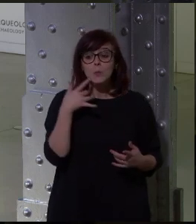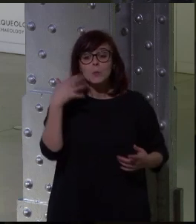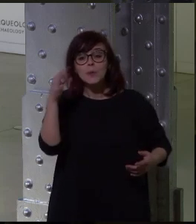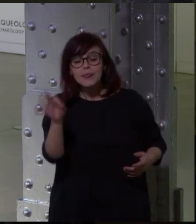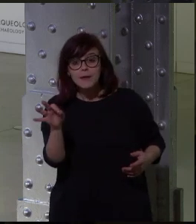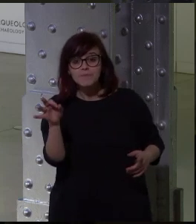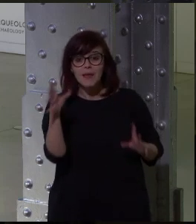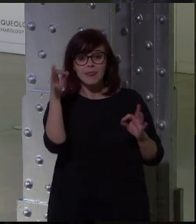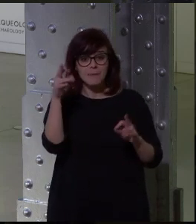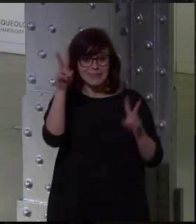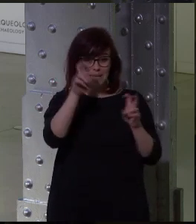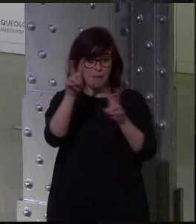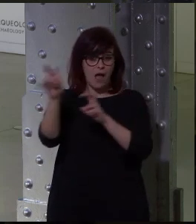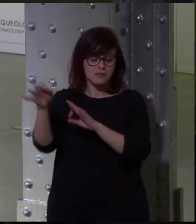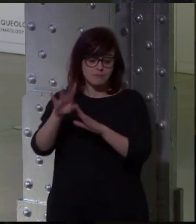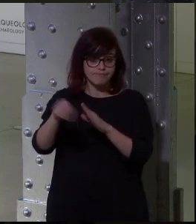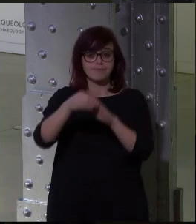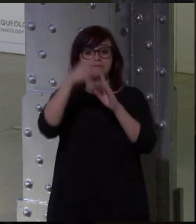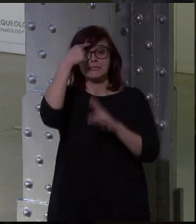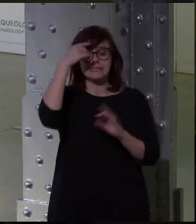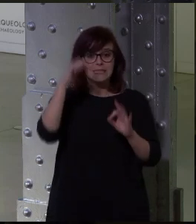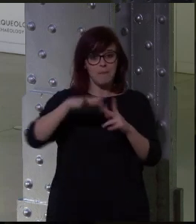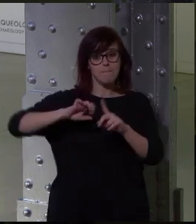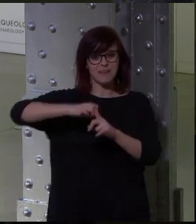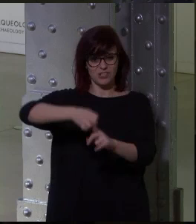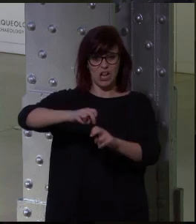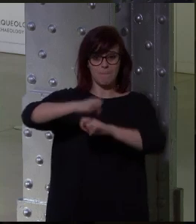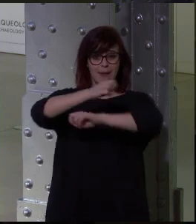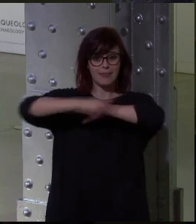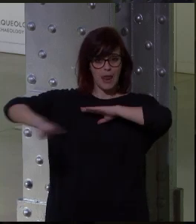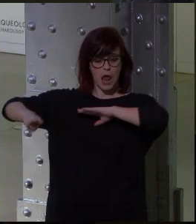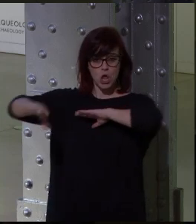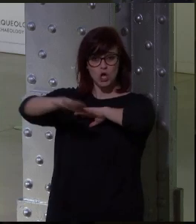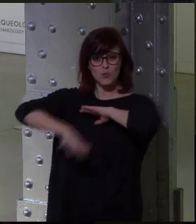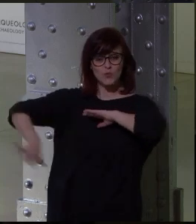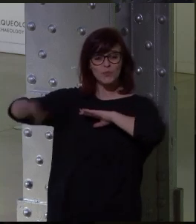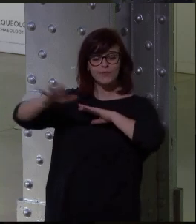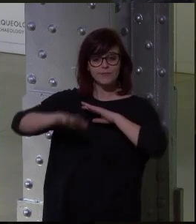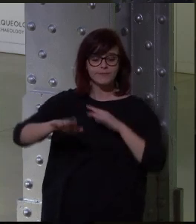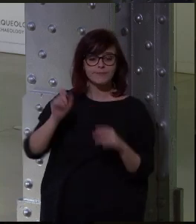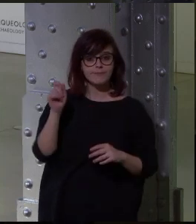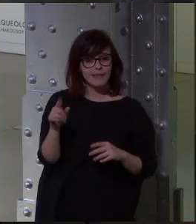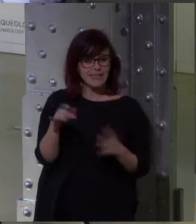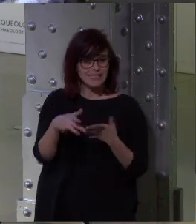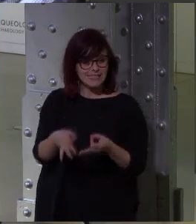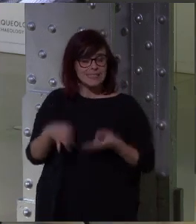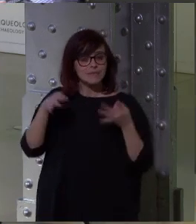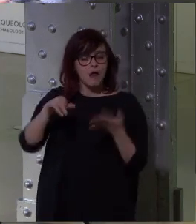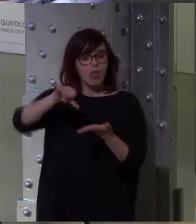Quizás apuntar algunas cuestiones, ¿no? Efectivamente, la presión que tiene el Mediterráneo, que ha sido el